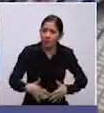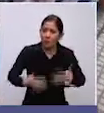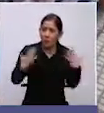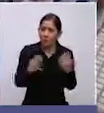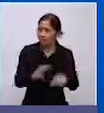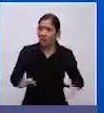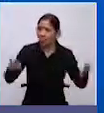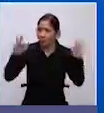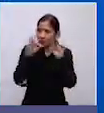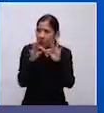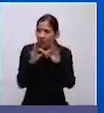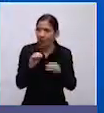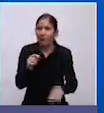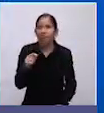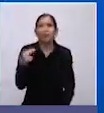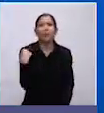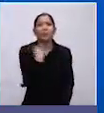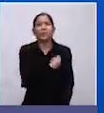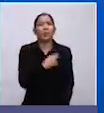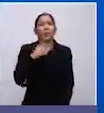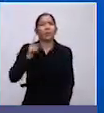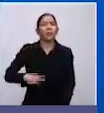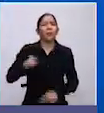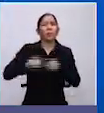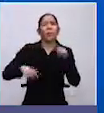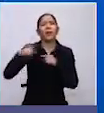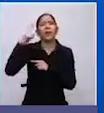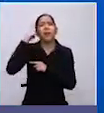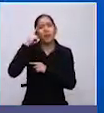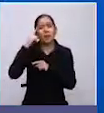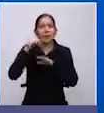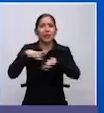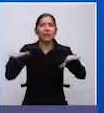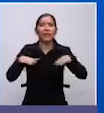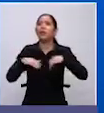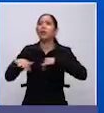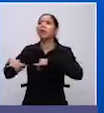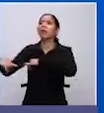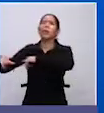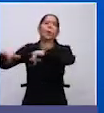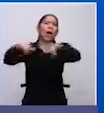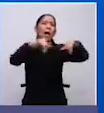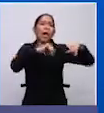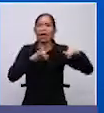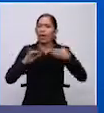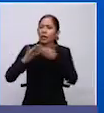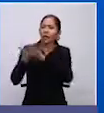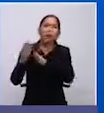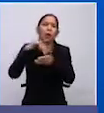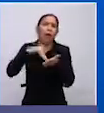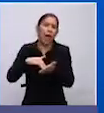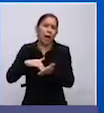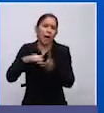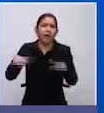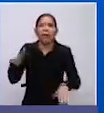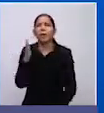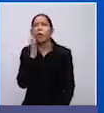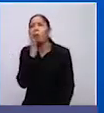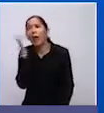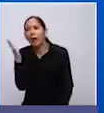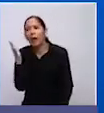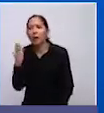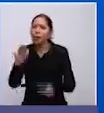pensando, y por eso es una lucha contrahegemónica, de entender que la niñez es urbana, que la niñez es blanca, que la niñez tiene